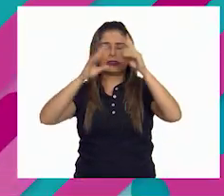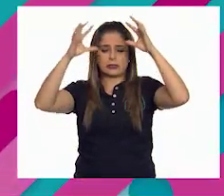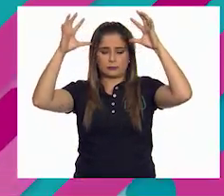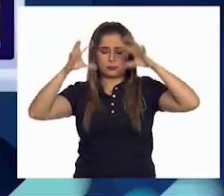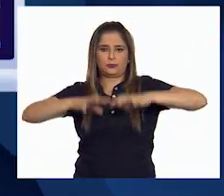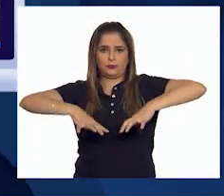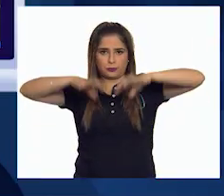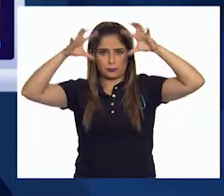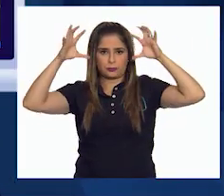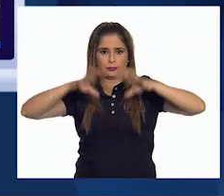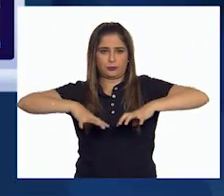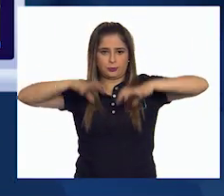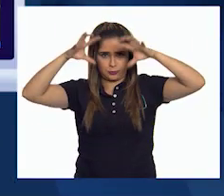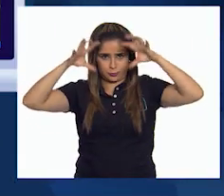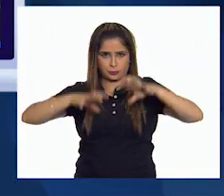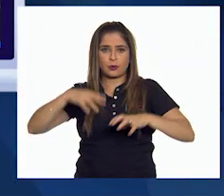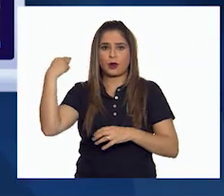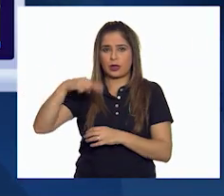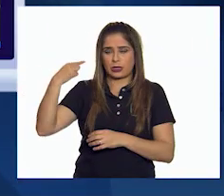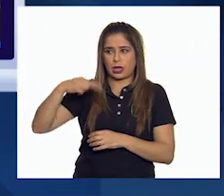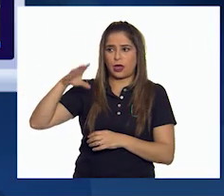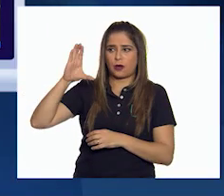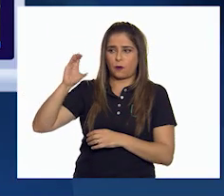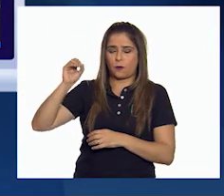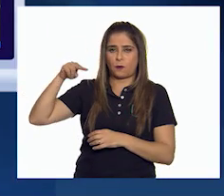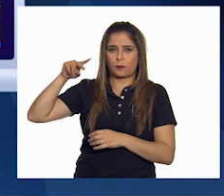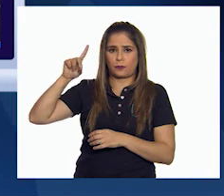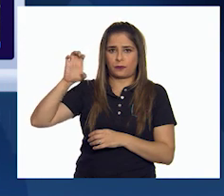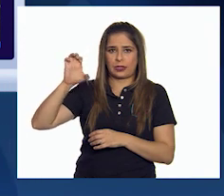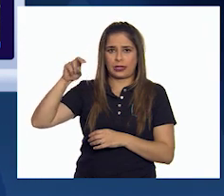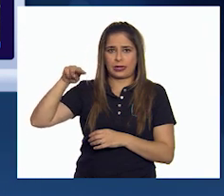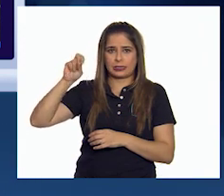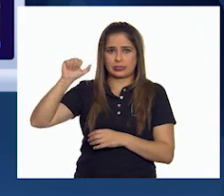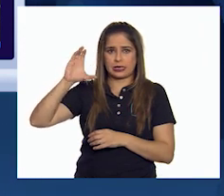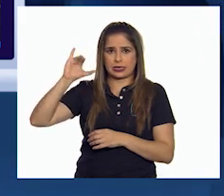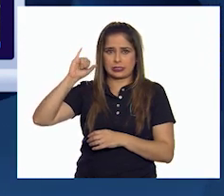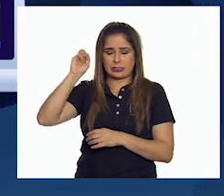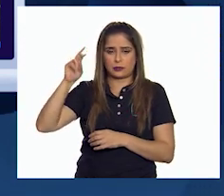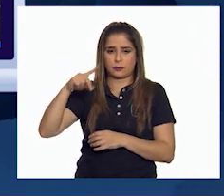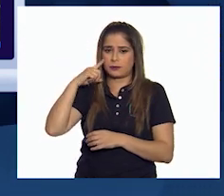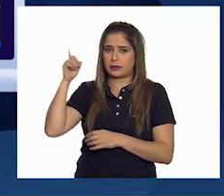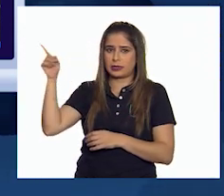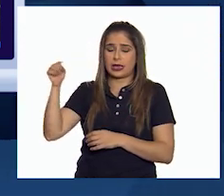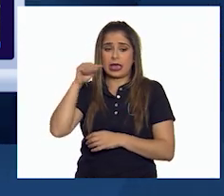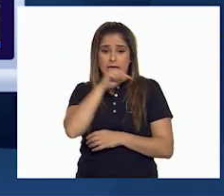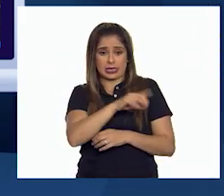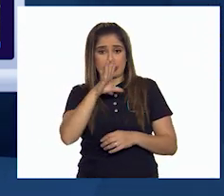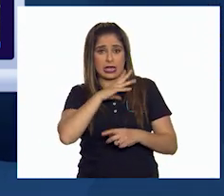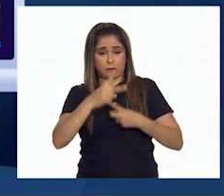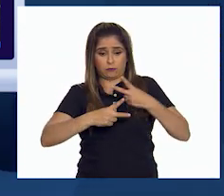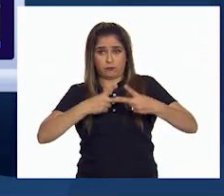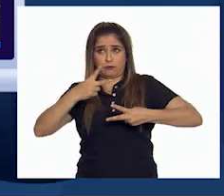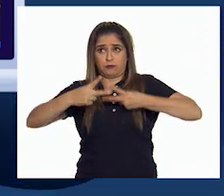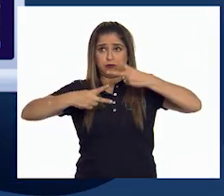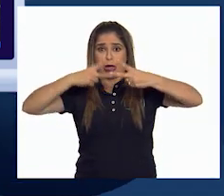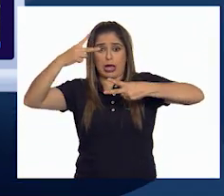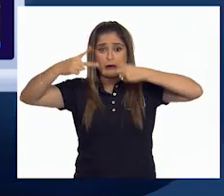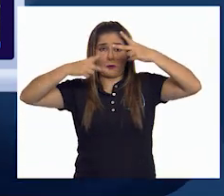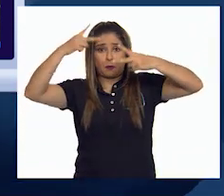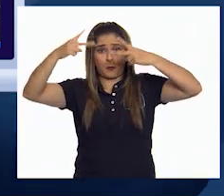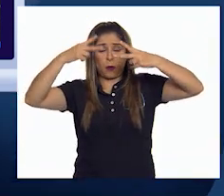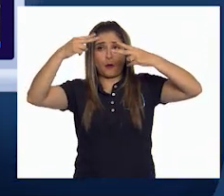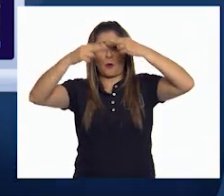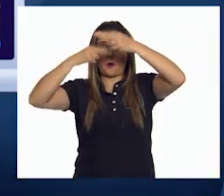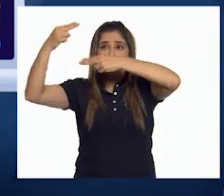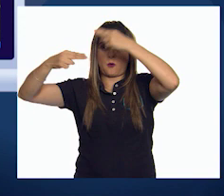llamamos... Condensación. Exactamente. Que sería la conversión del estado gaseoso a líquido.